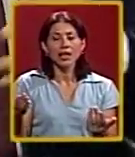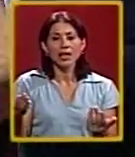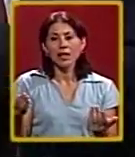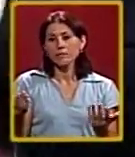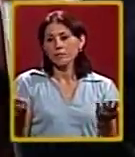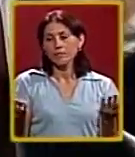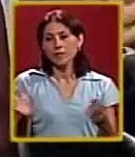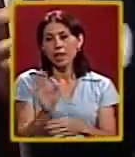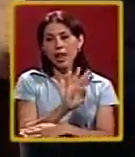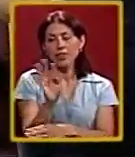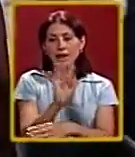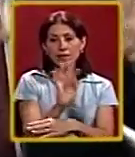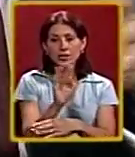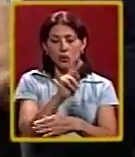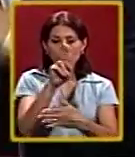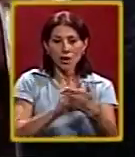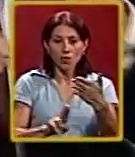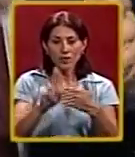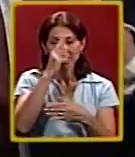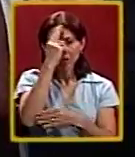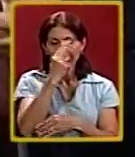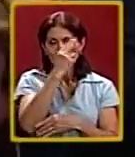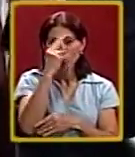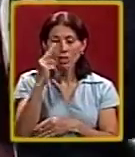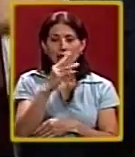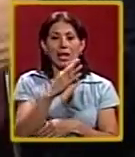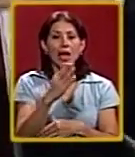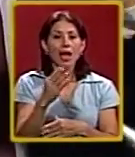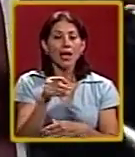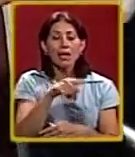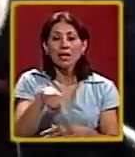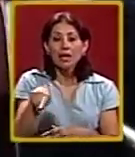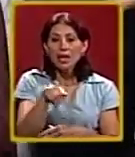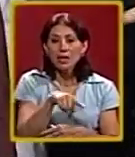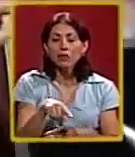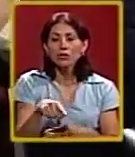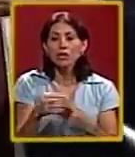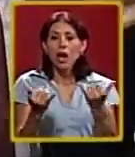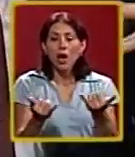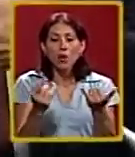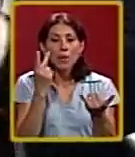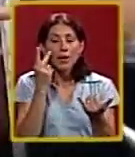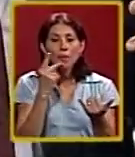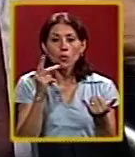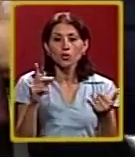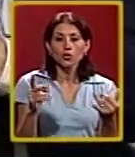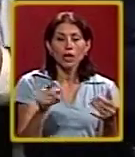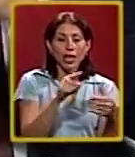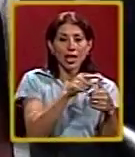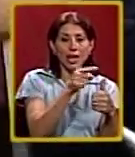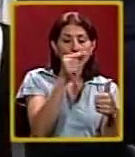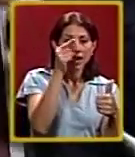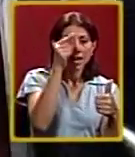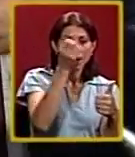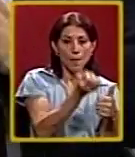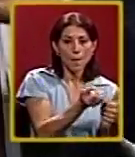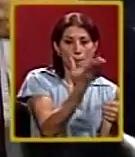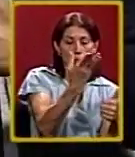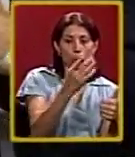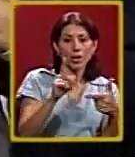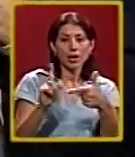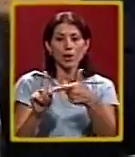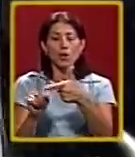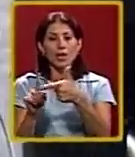la televisión de la Universidad Católica y de la Universidad, que se volvieron, que hay una simbiosis entre estatal y